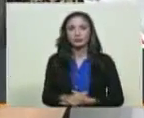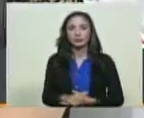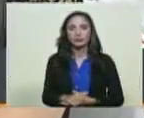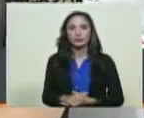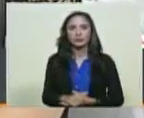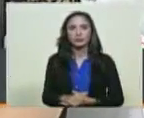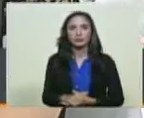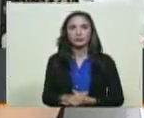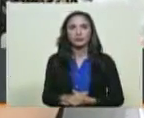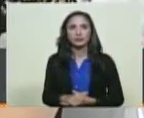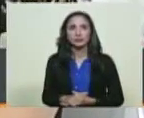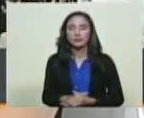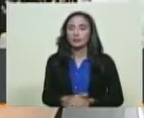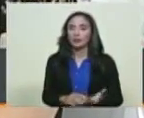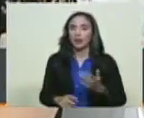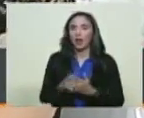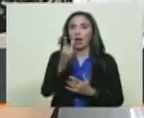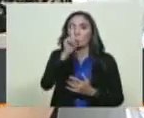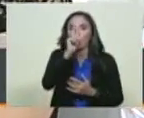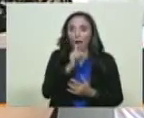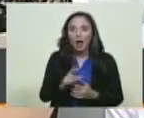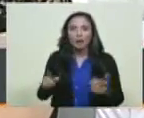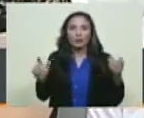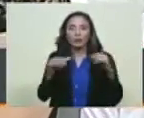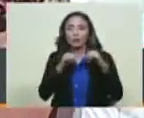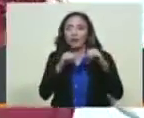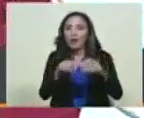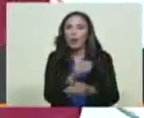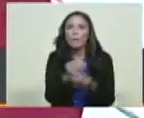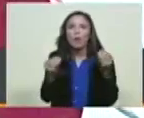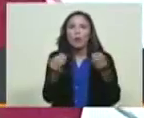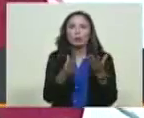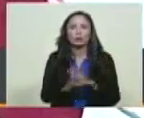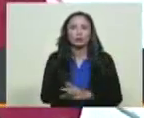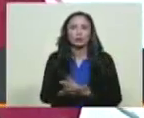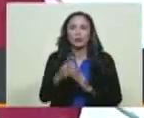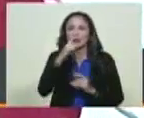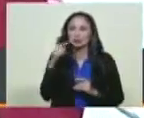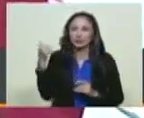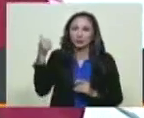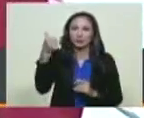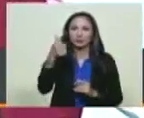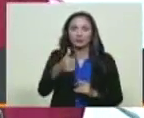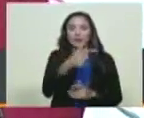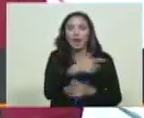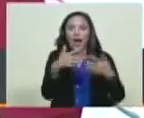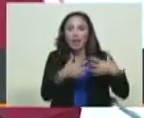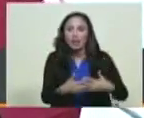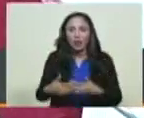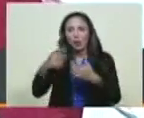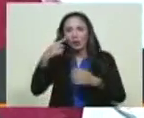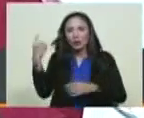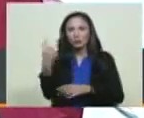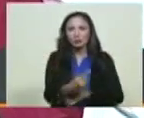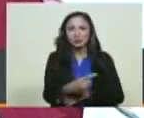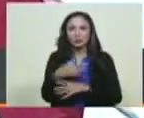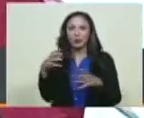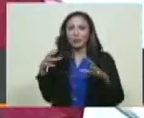prácticamente dos décadas duró esa dictadura que clavó sus garras sobre chile